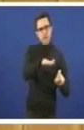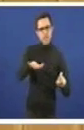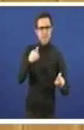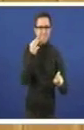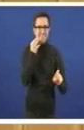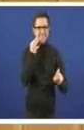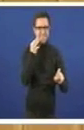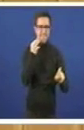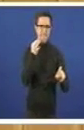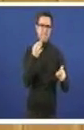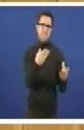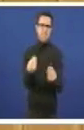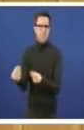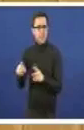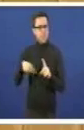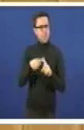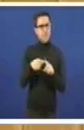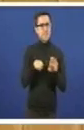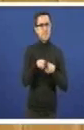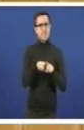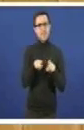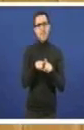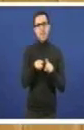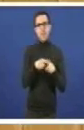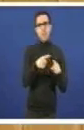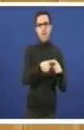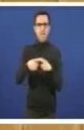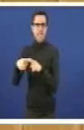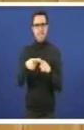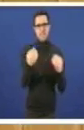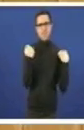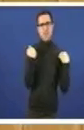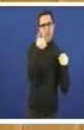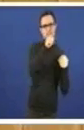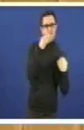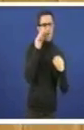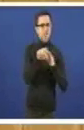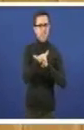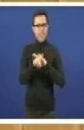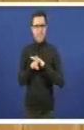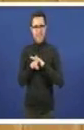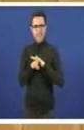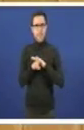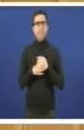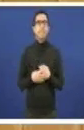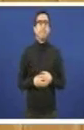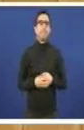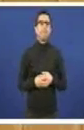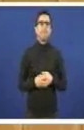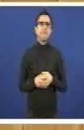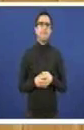retroceder na conciliación e na igualdade entre homens e mulleres No último punto da moción